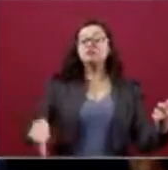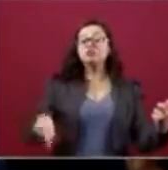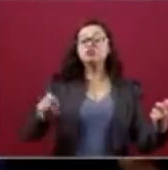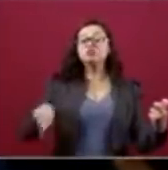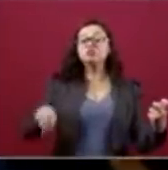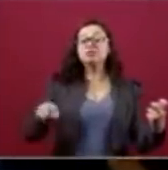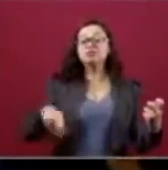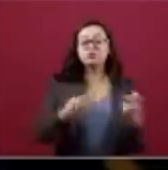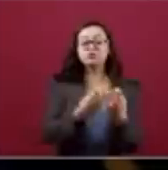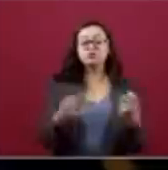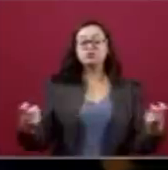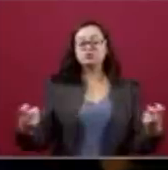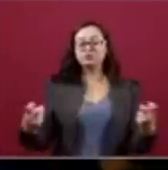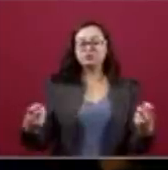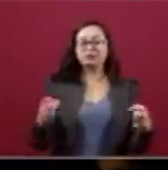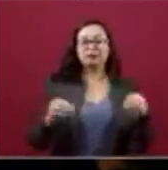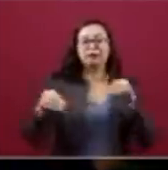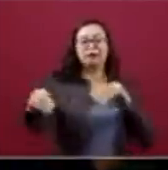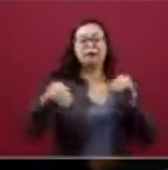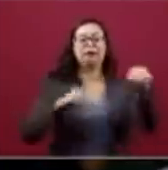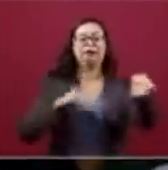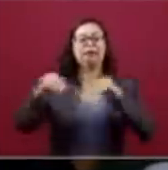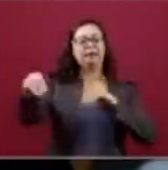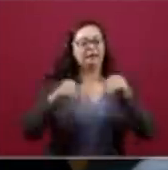si no ya no tendría caso.